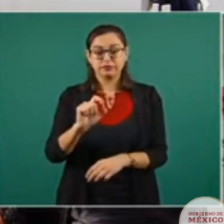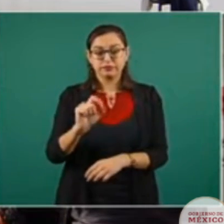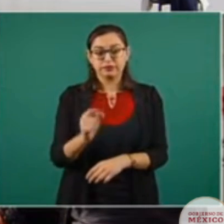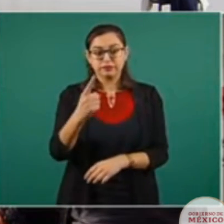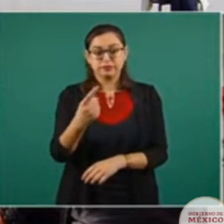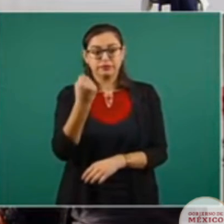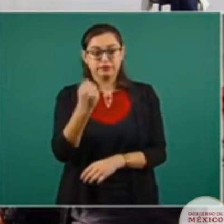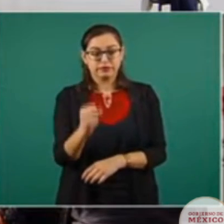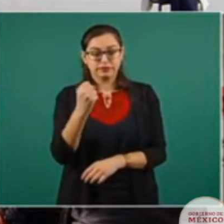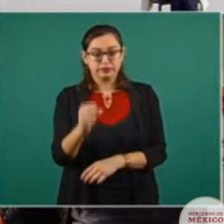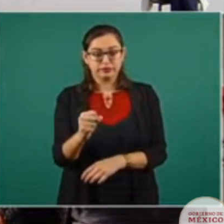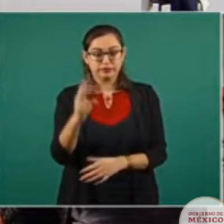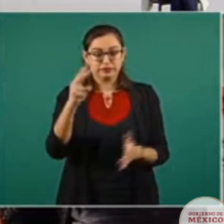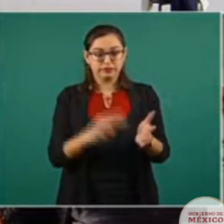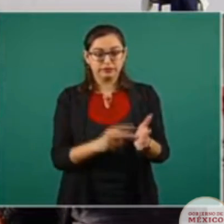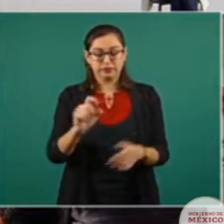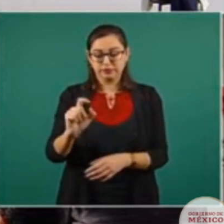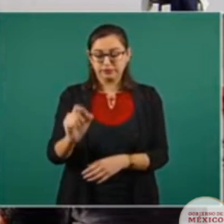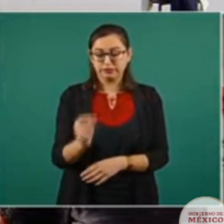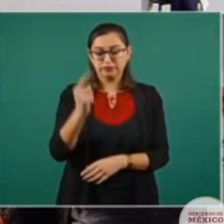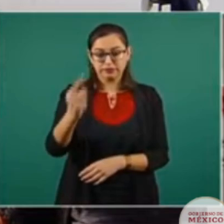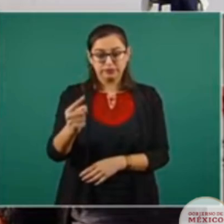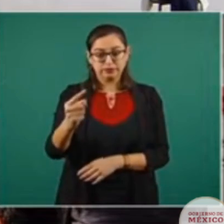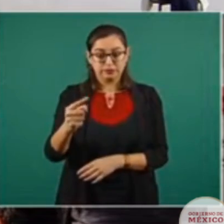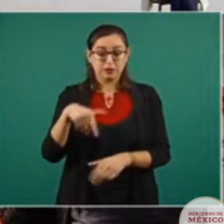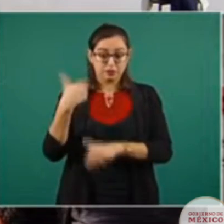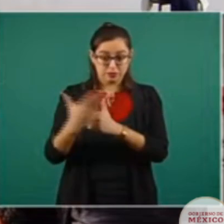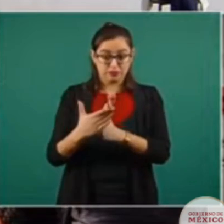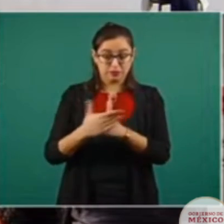septiembre de 2021, México celebrará